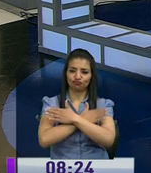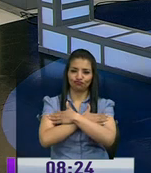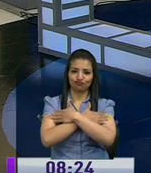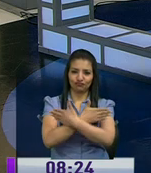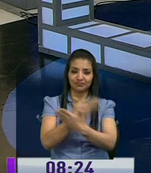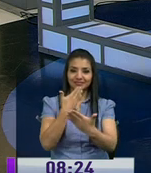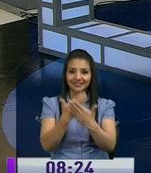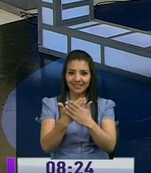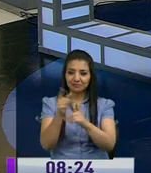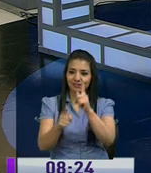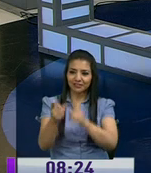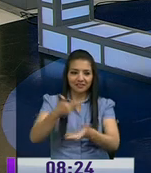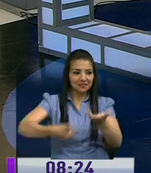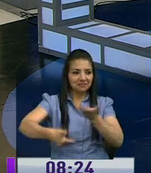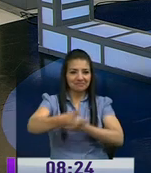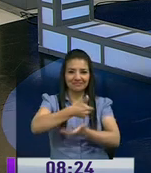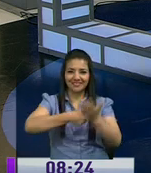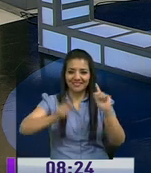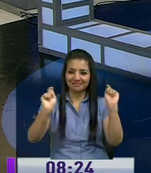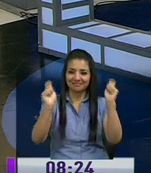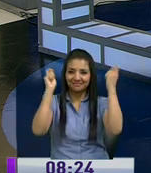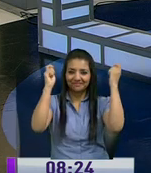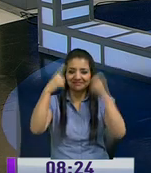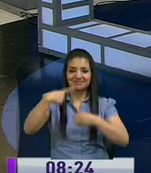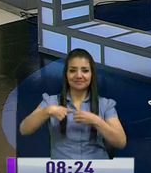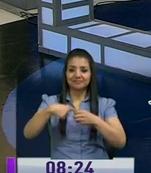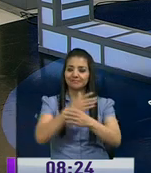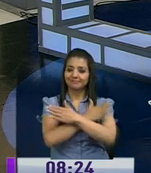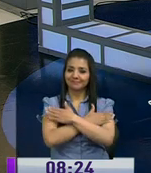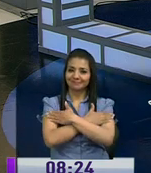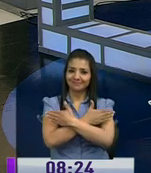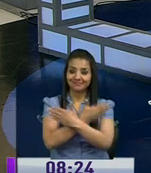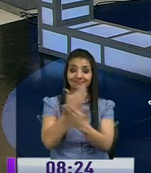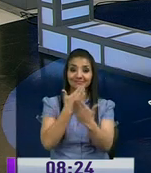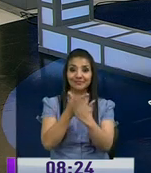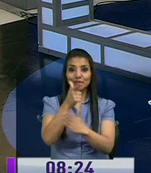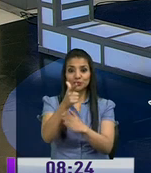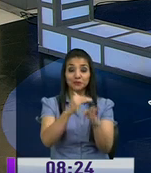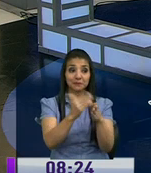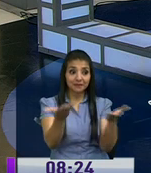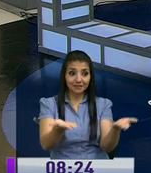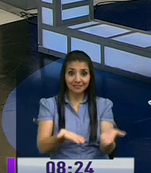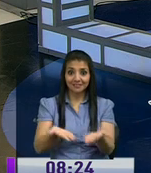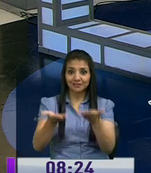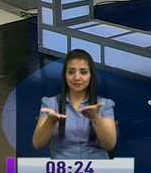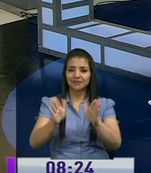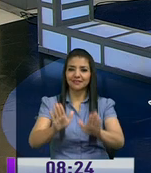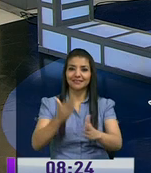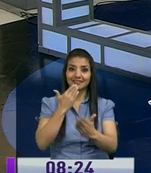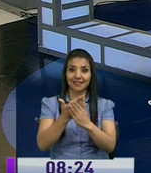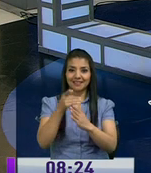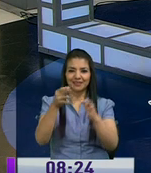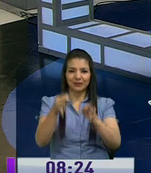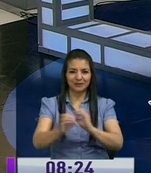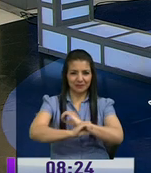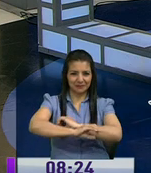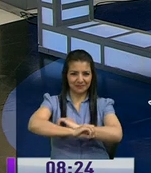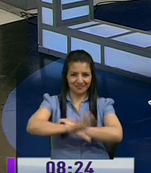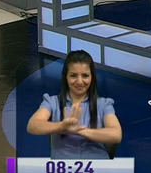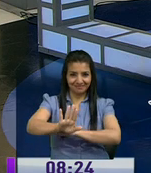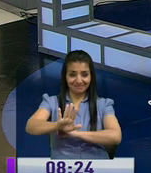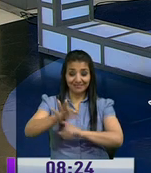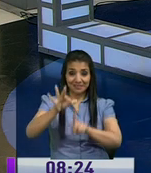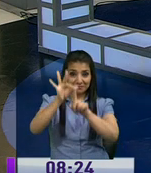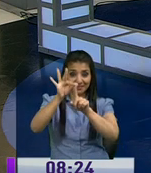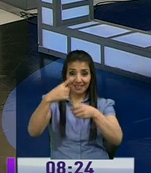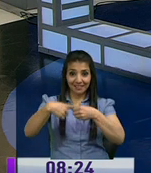ellos también el que viva Quito. Así es, les mandamos un abrazo enorme, les agradecemos por habernos acogido de esa manera cuando grabamos este promo,